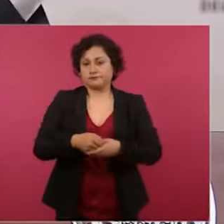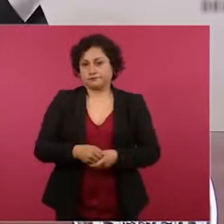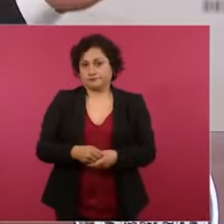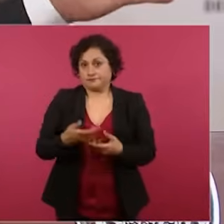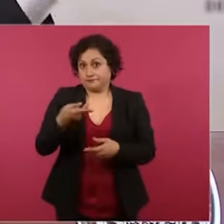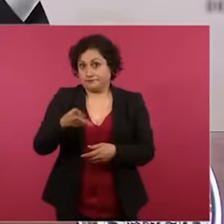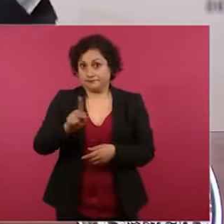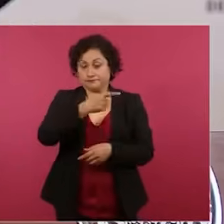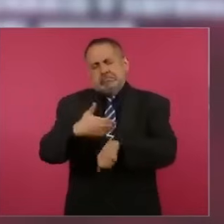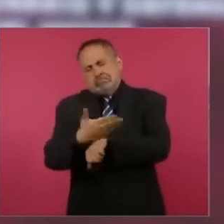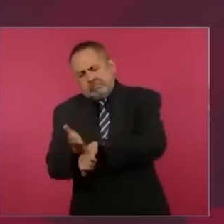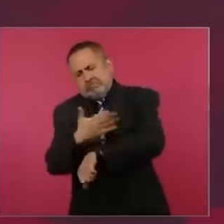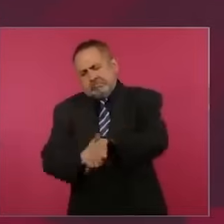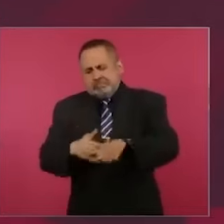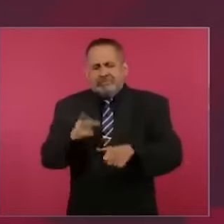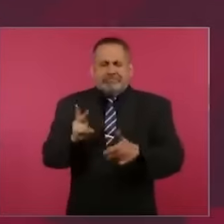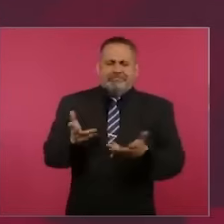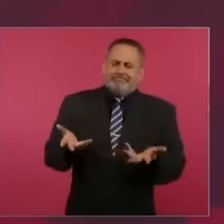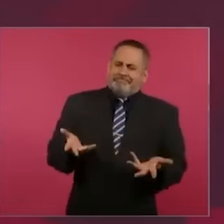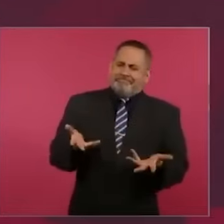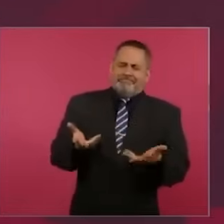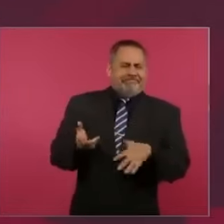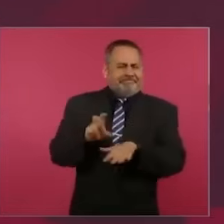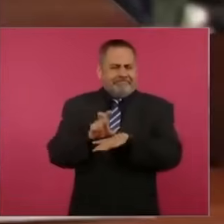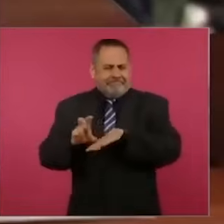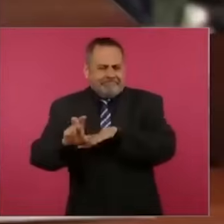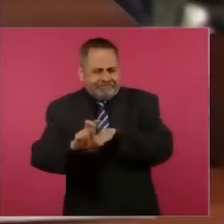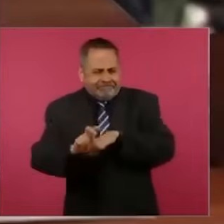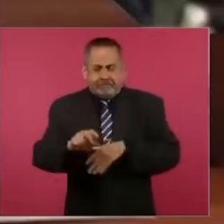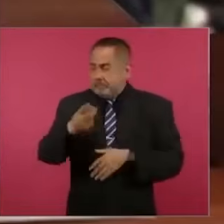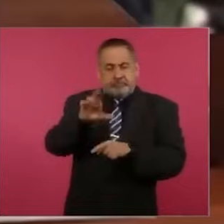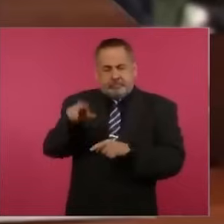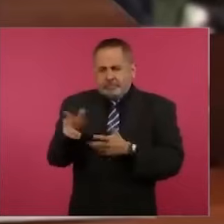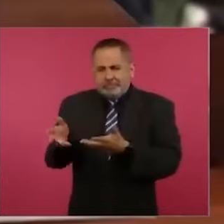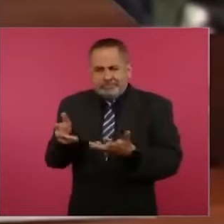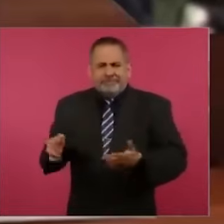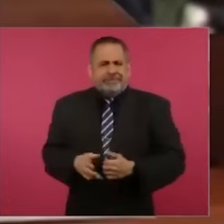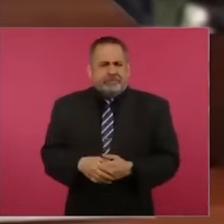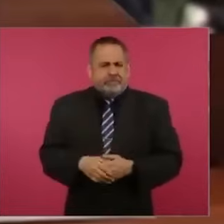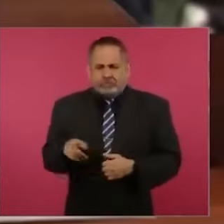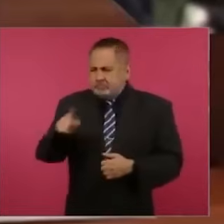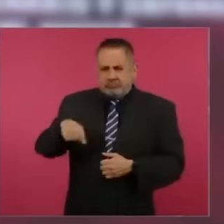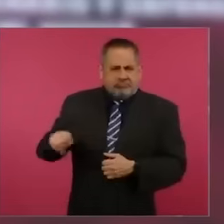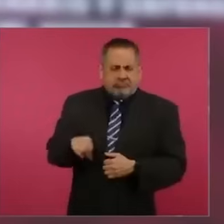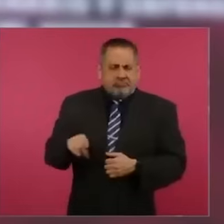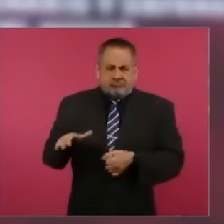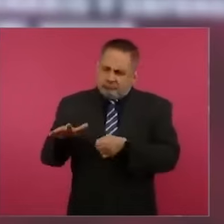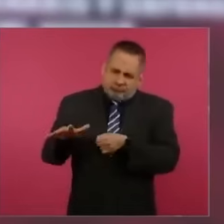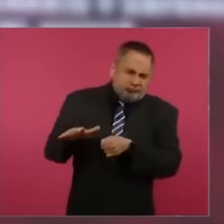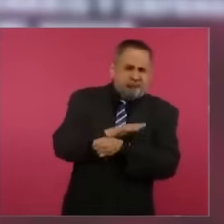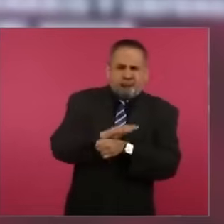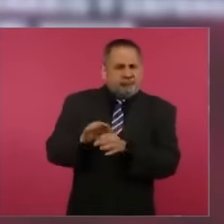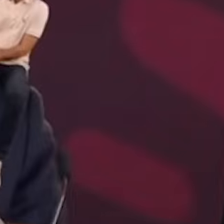sketch político junto a Rodrigo Champ Sánchez. En redes sociales comenzó a circular la escena donde el comediante aparece y desaparece a la